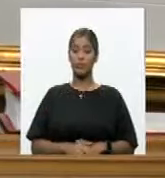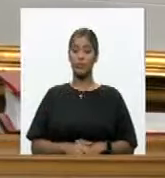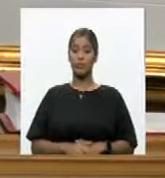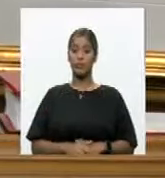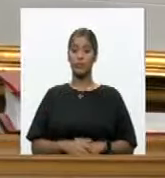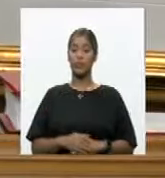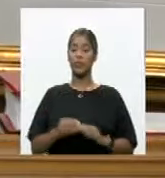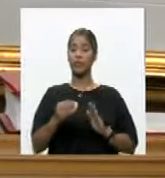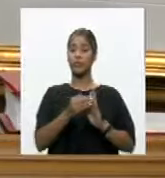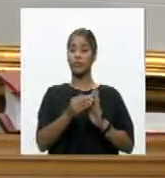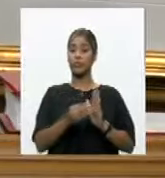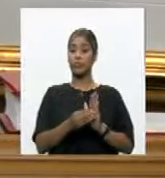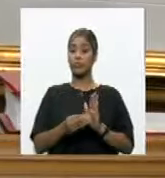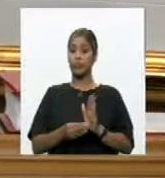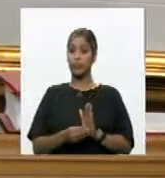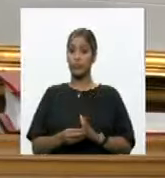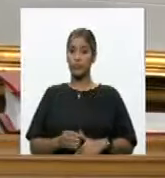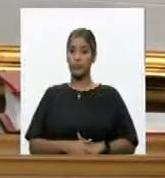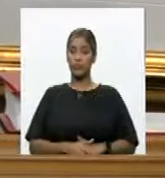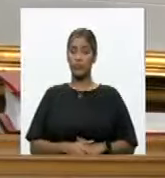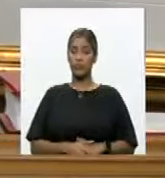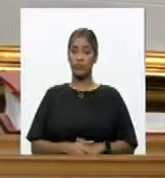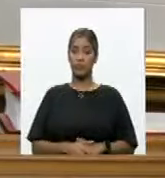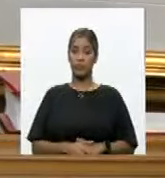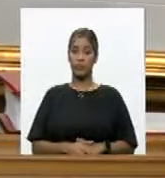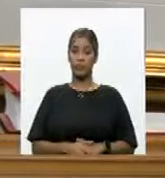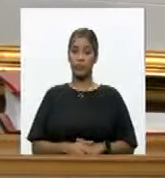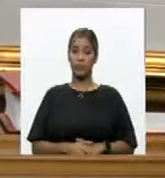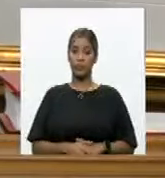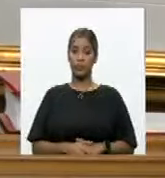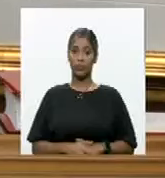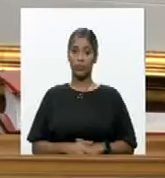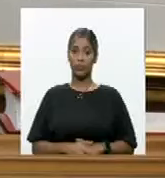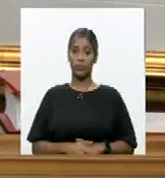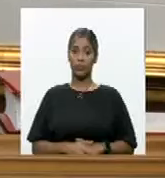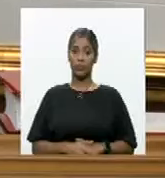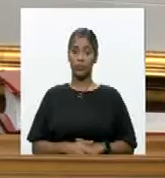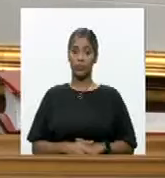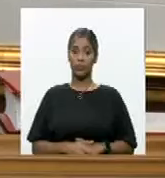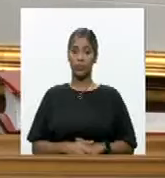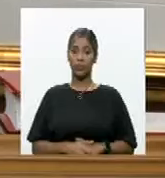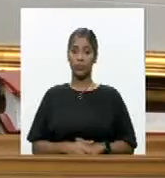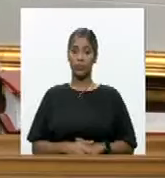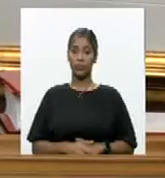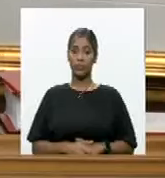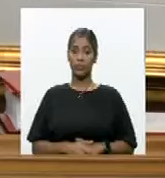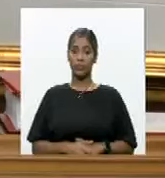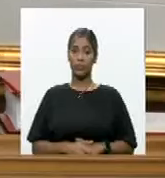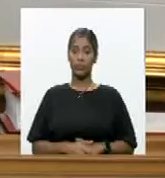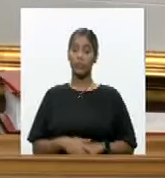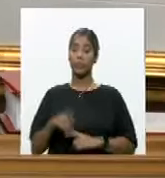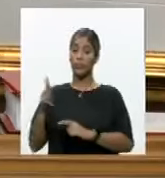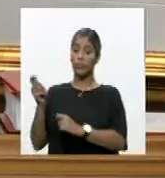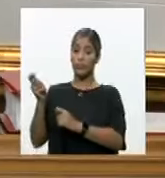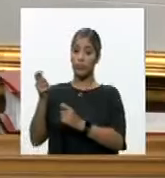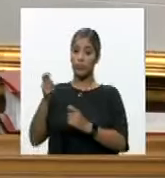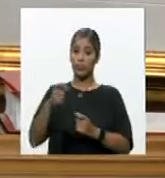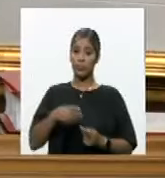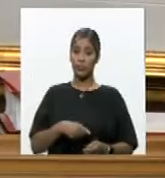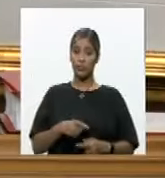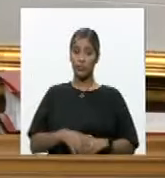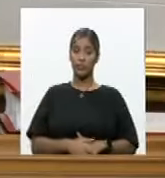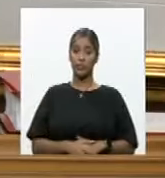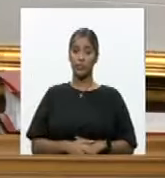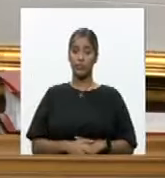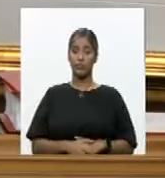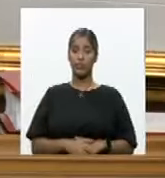proceder a la localización y traslado, no traída, traslado a este recinto